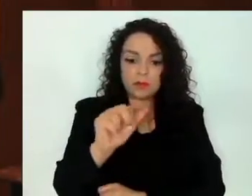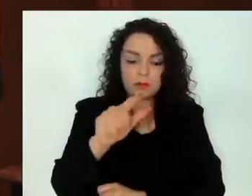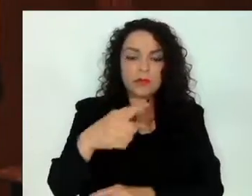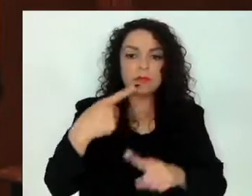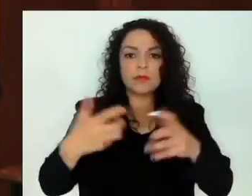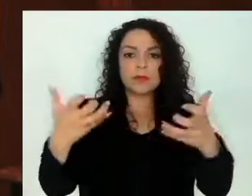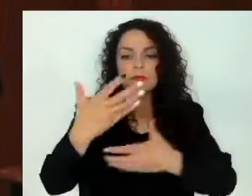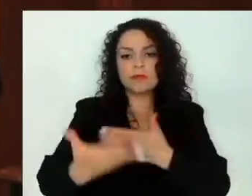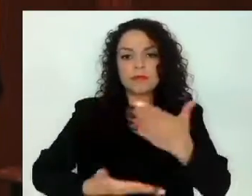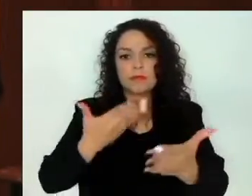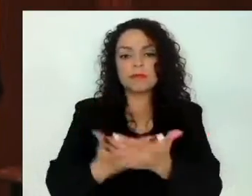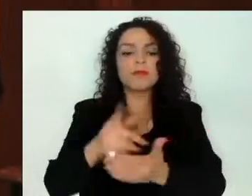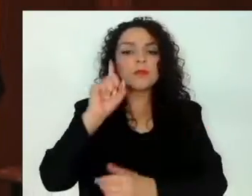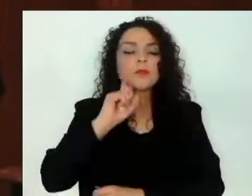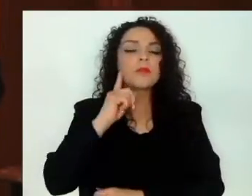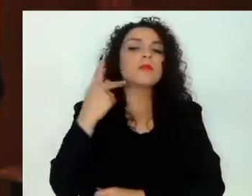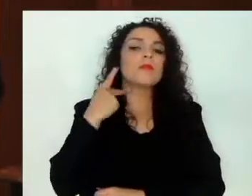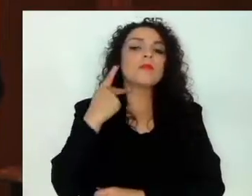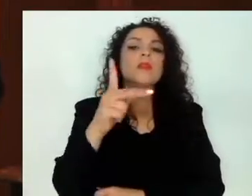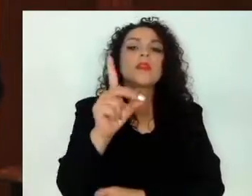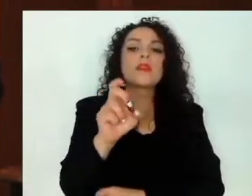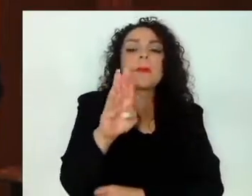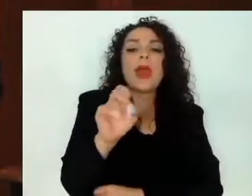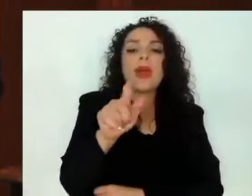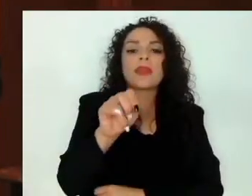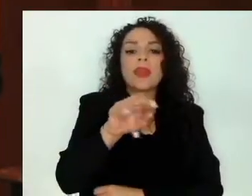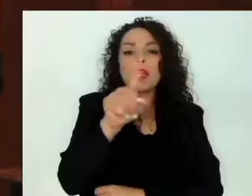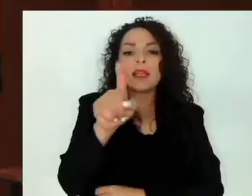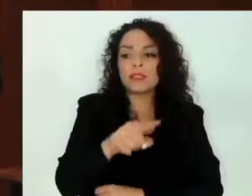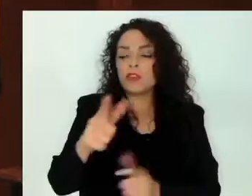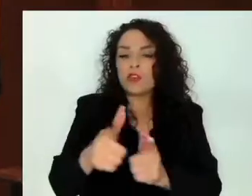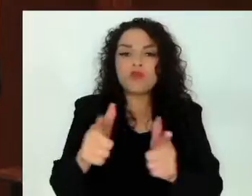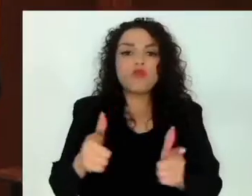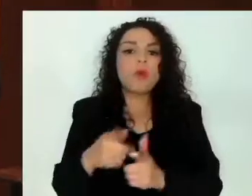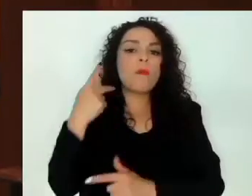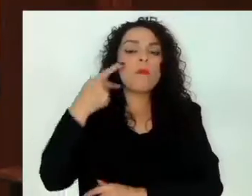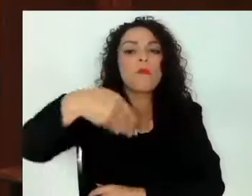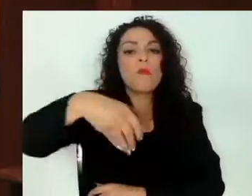García Villegas, en nombre del Grupo Parlamentario de Morena.